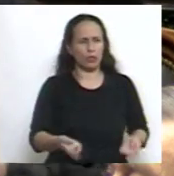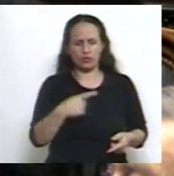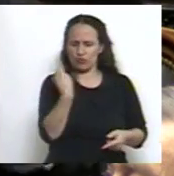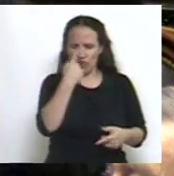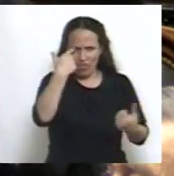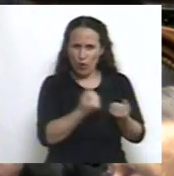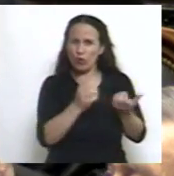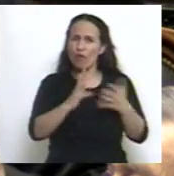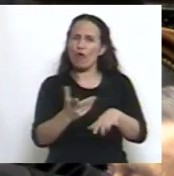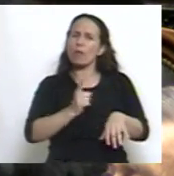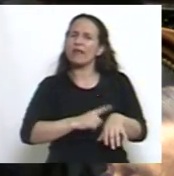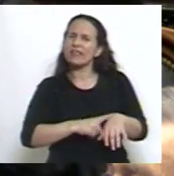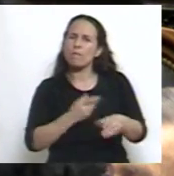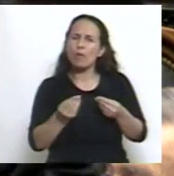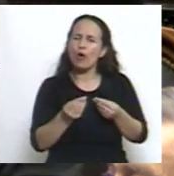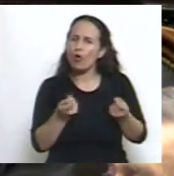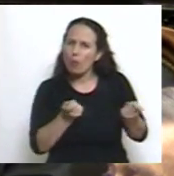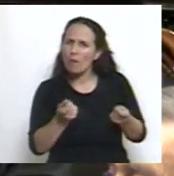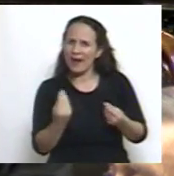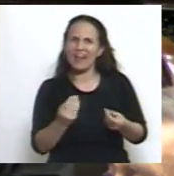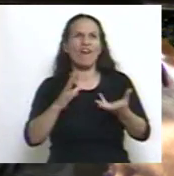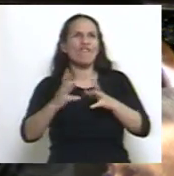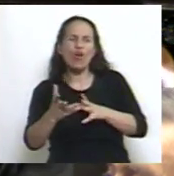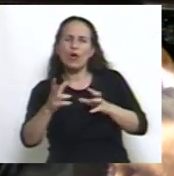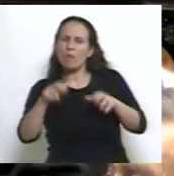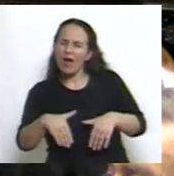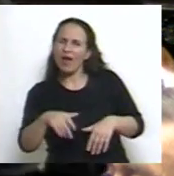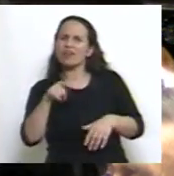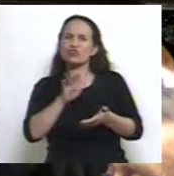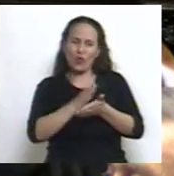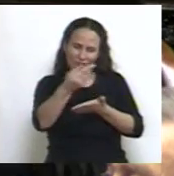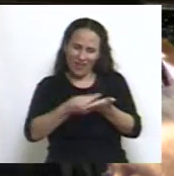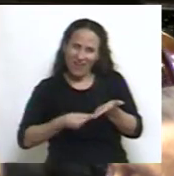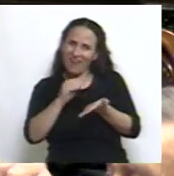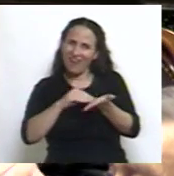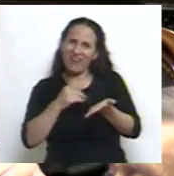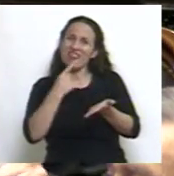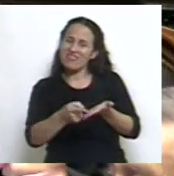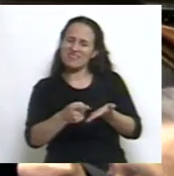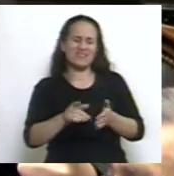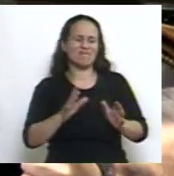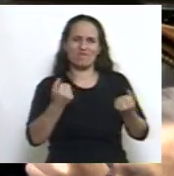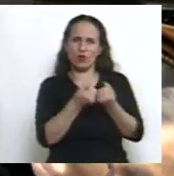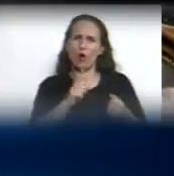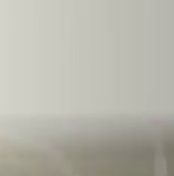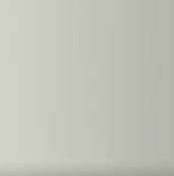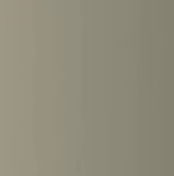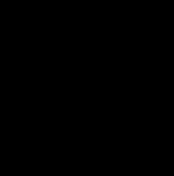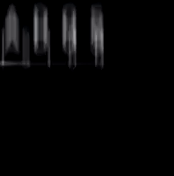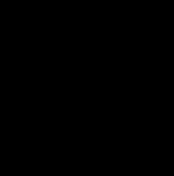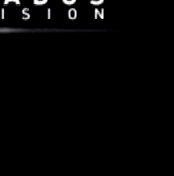tiempos, ni el mecanismo, ni mucho menos los contenidos de este presupuesto y por eso lo vamos a votar en contra. Muchas gracias.